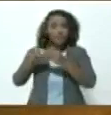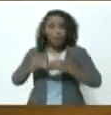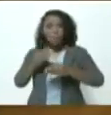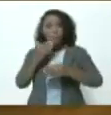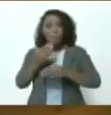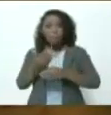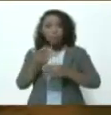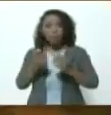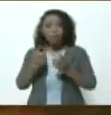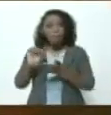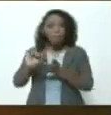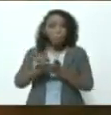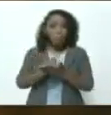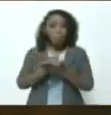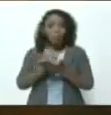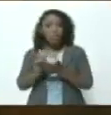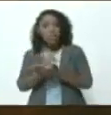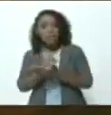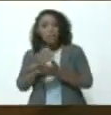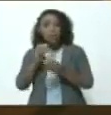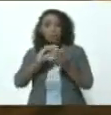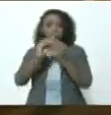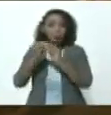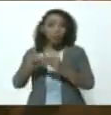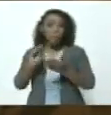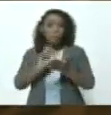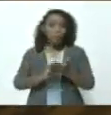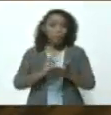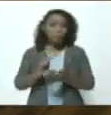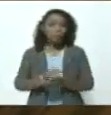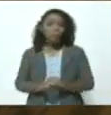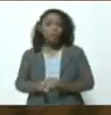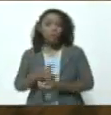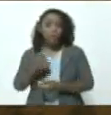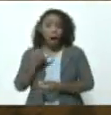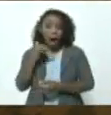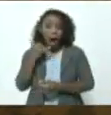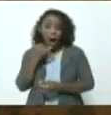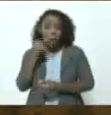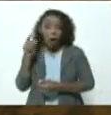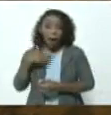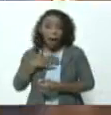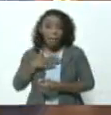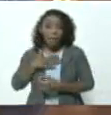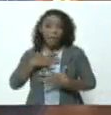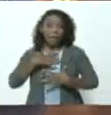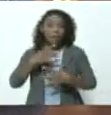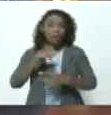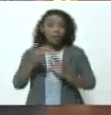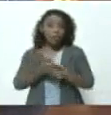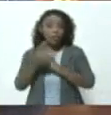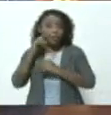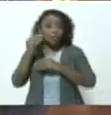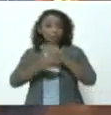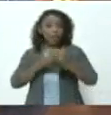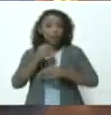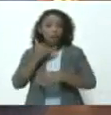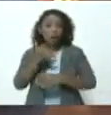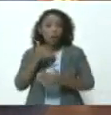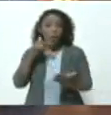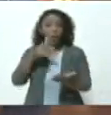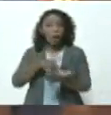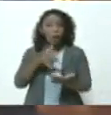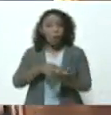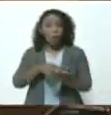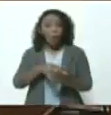permite borrarlo. Tenemos algo que a mí me interesa mucho y es que se creó una especie de Carabobo